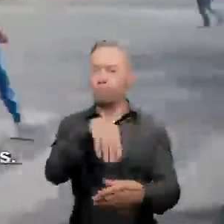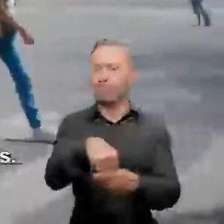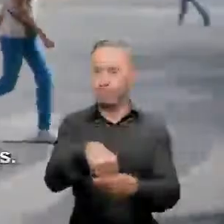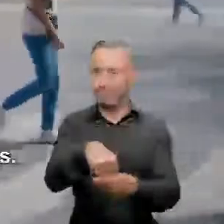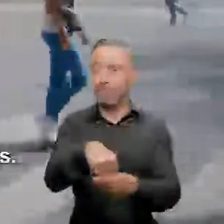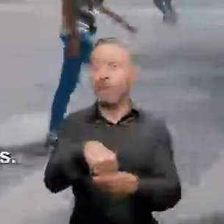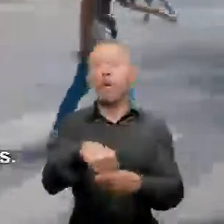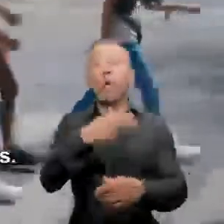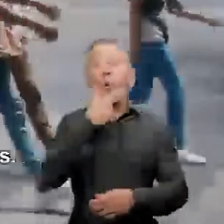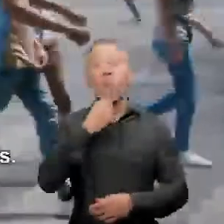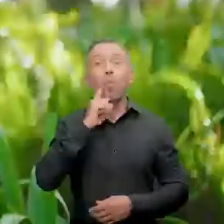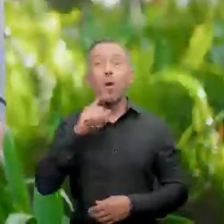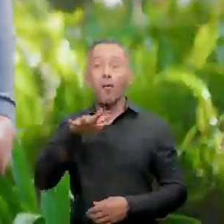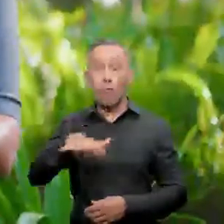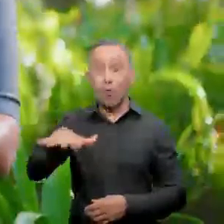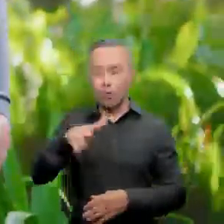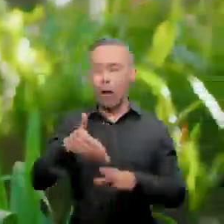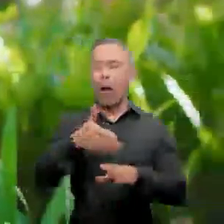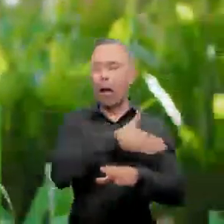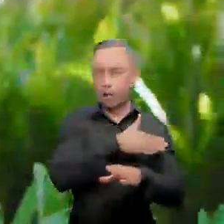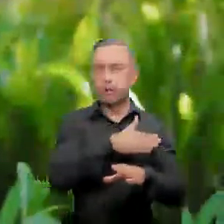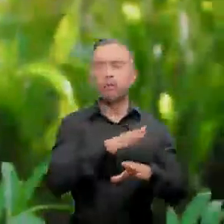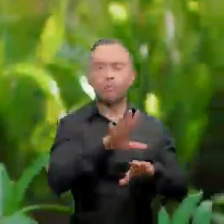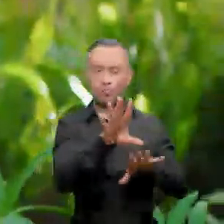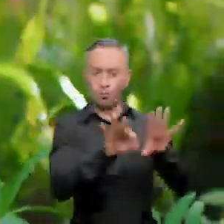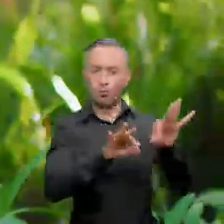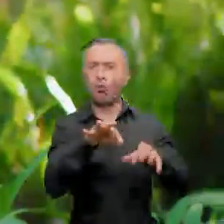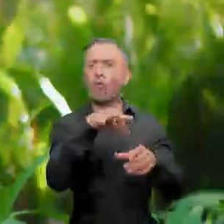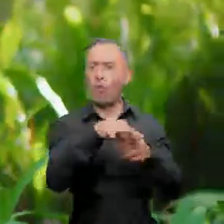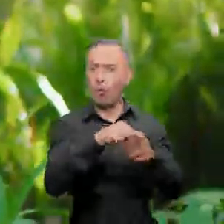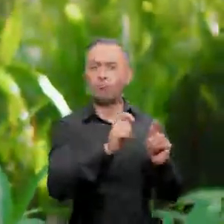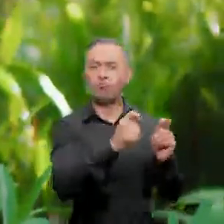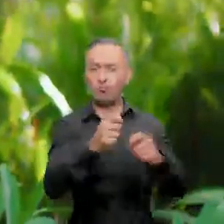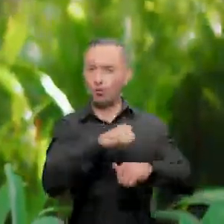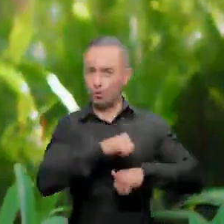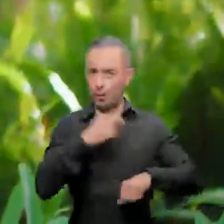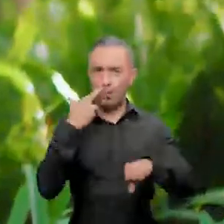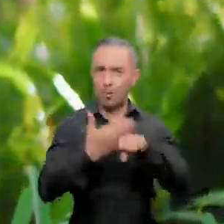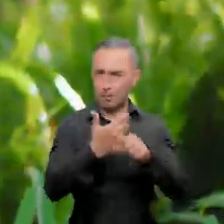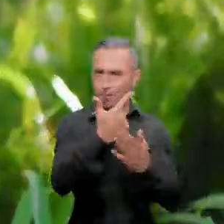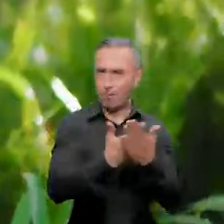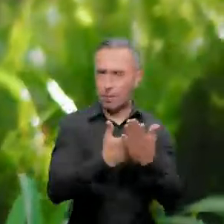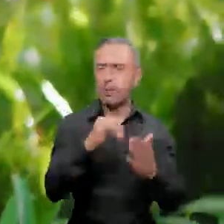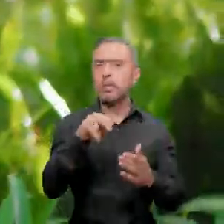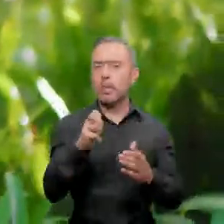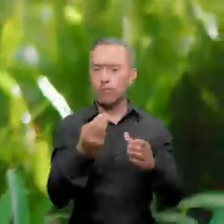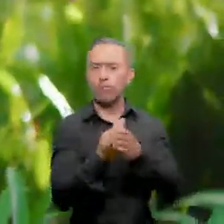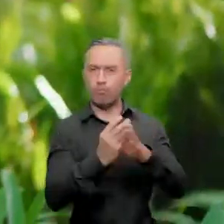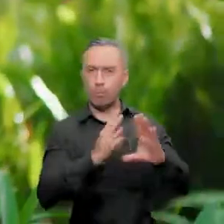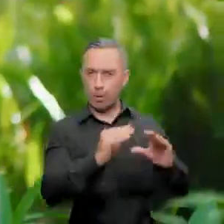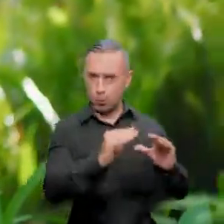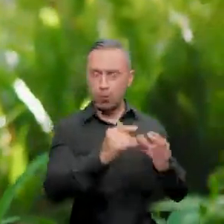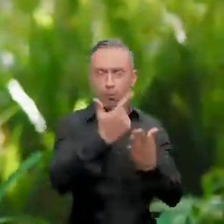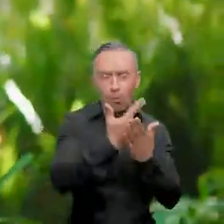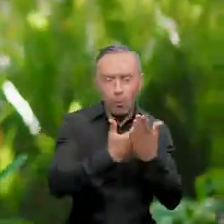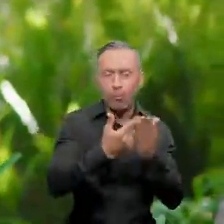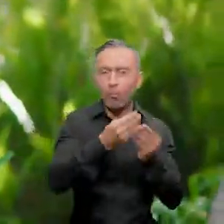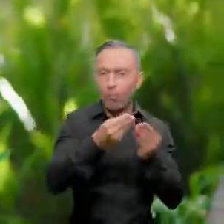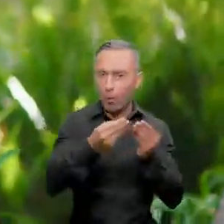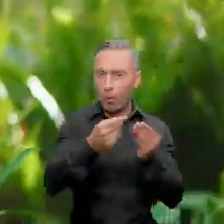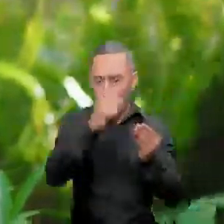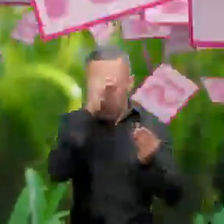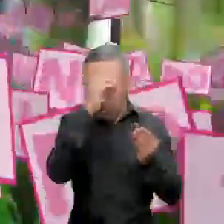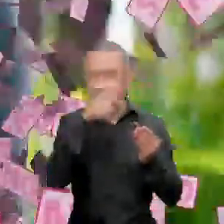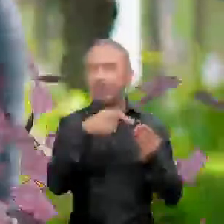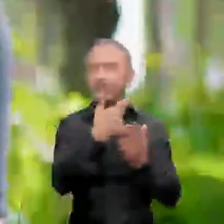con lo que es importante para el país. Las y los ciudadanos sorteados en las elecciones pasadas serán capacitados por el INE para recibir y contar nuestras